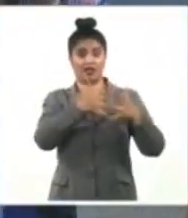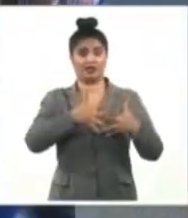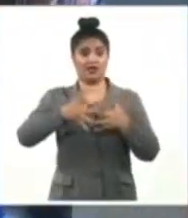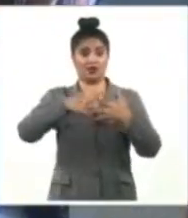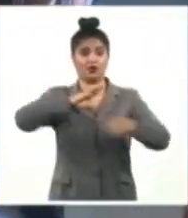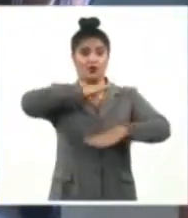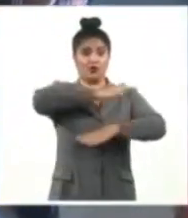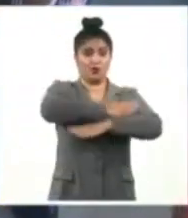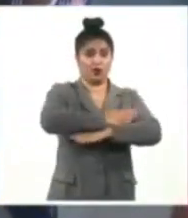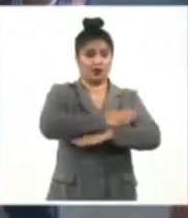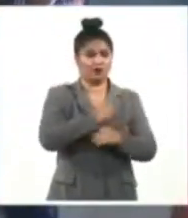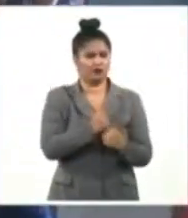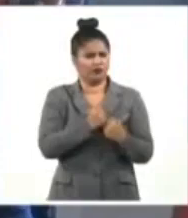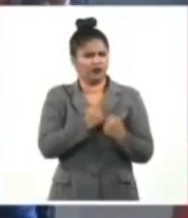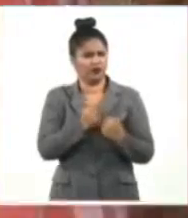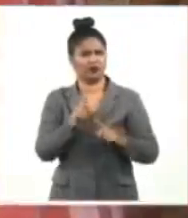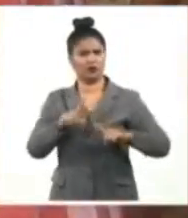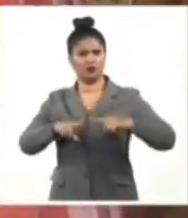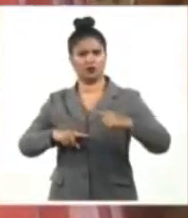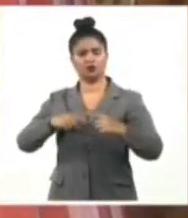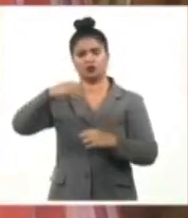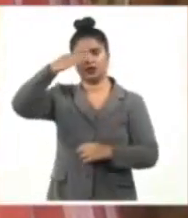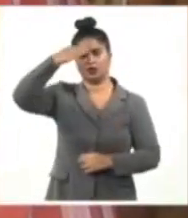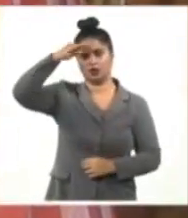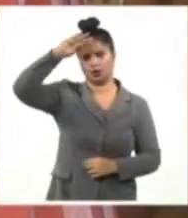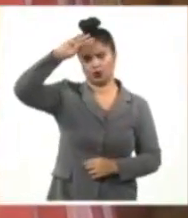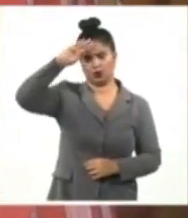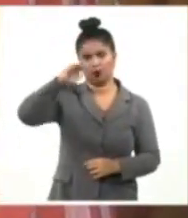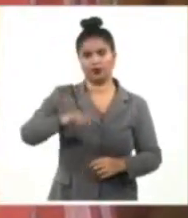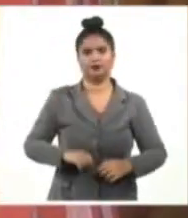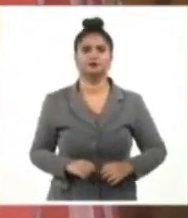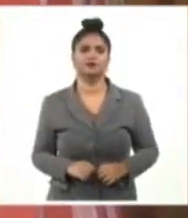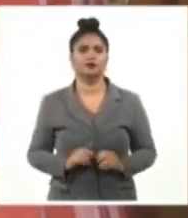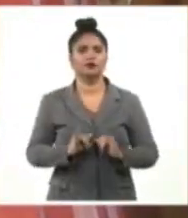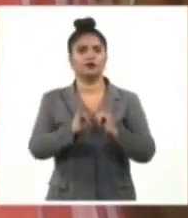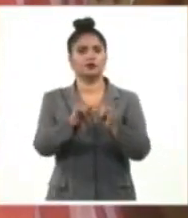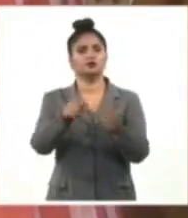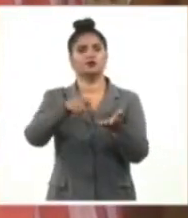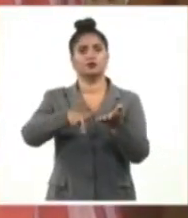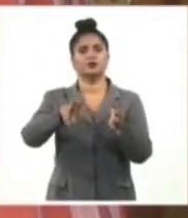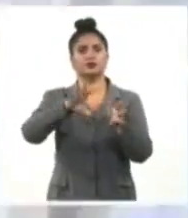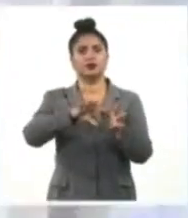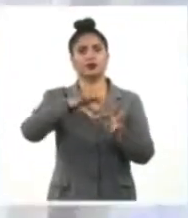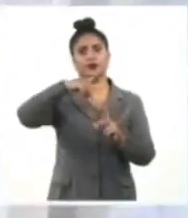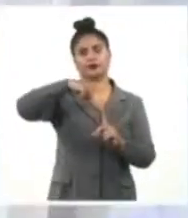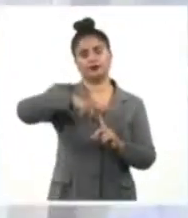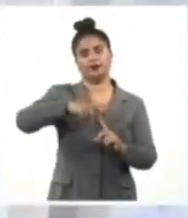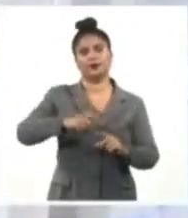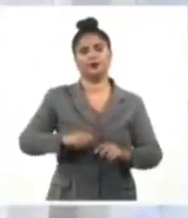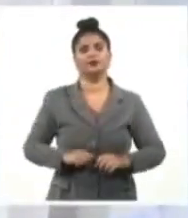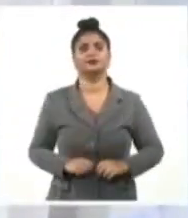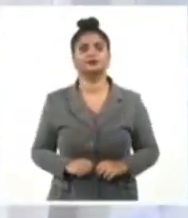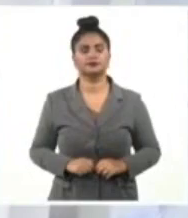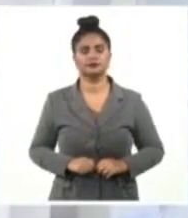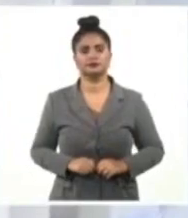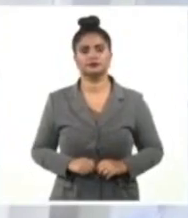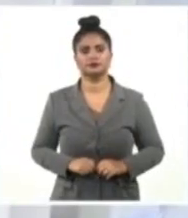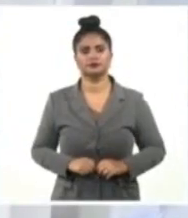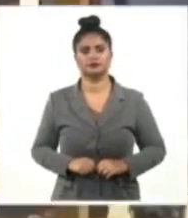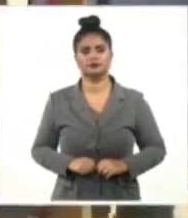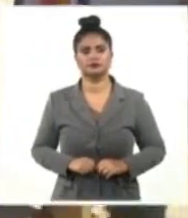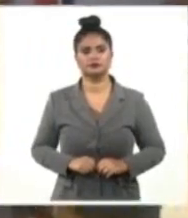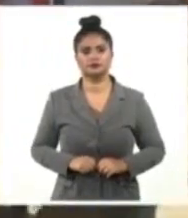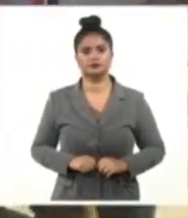y financiero impuesto por los Estados Unidos a Cuba. Desde Guantánamo, un equipo de Solvisión y Miguel Reyes Mendoza,